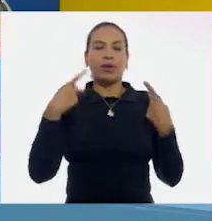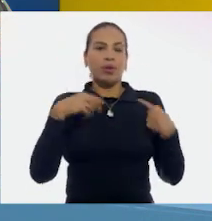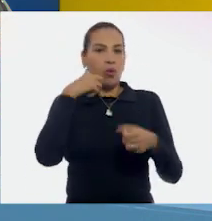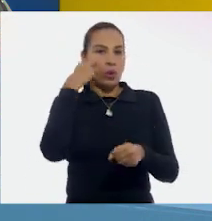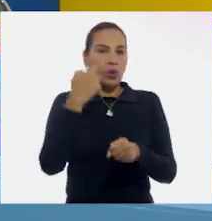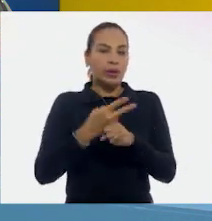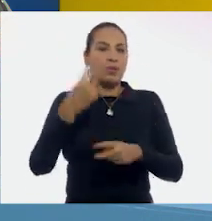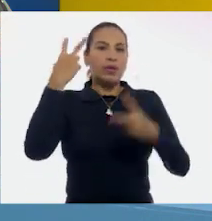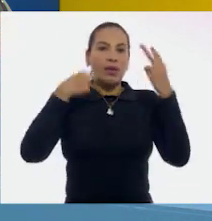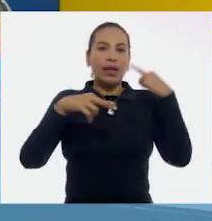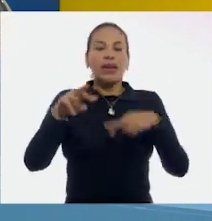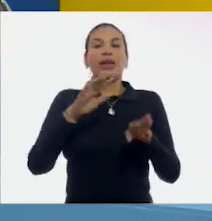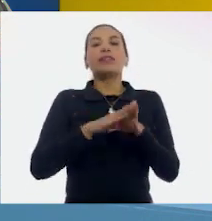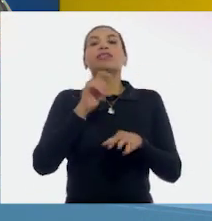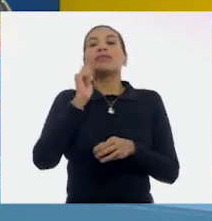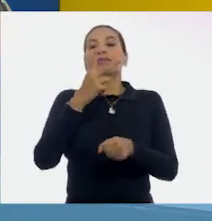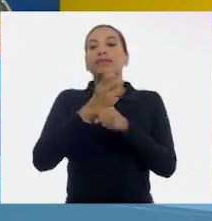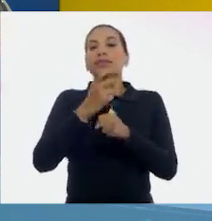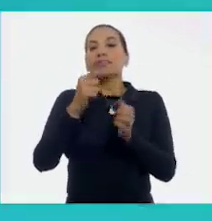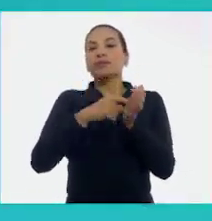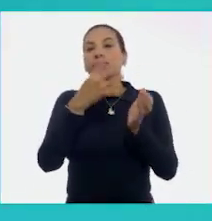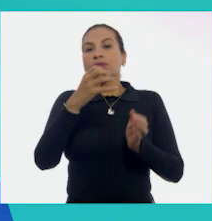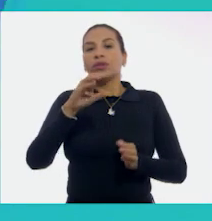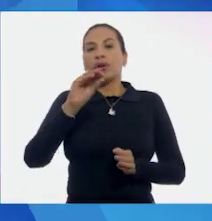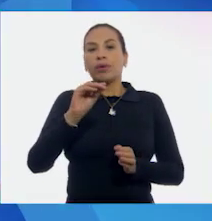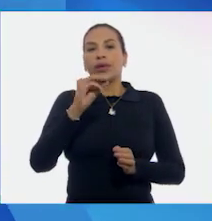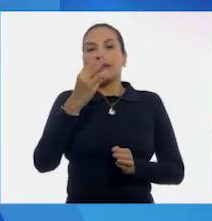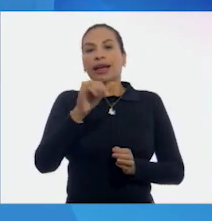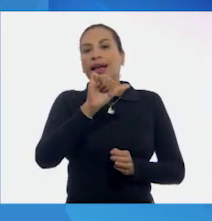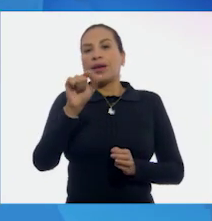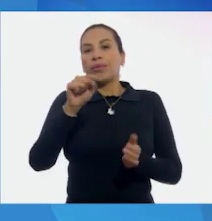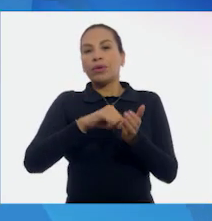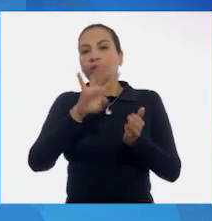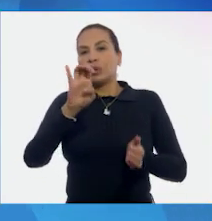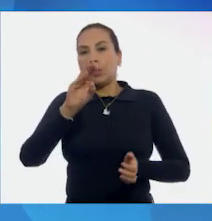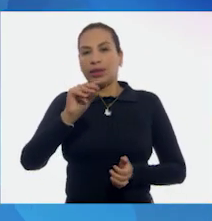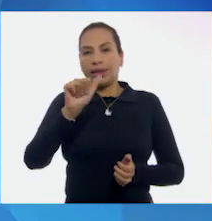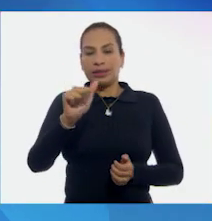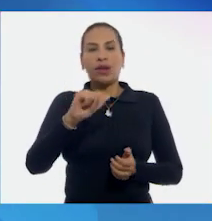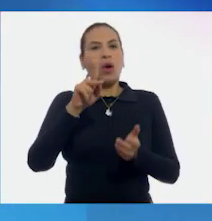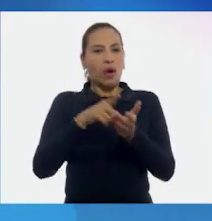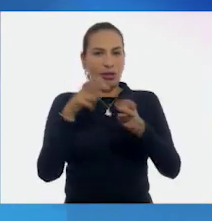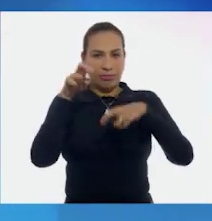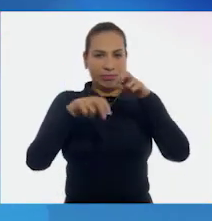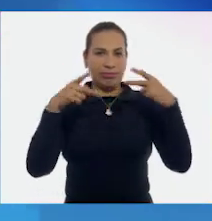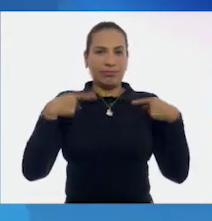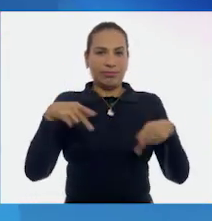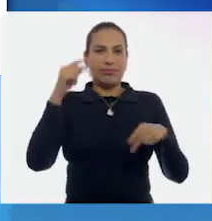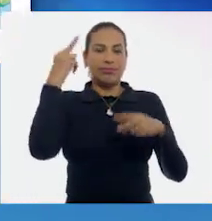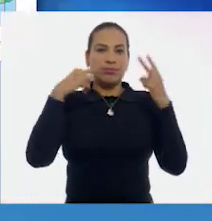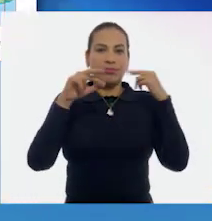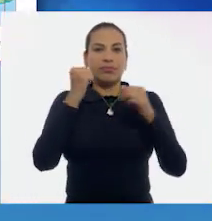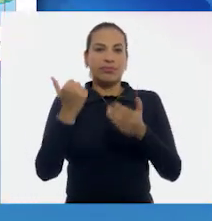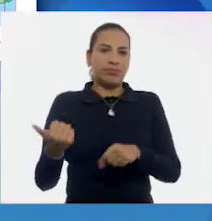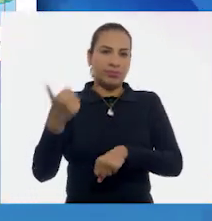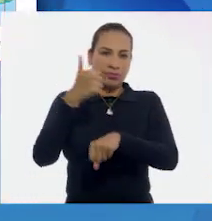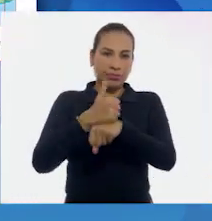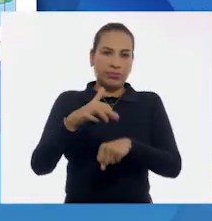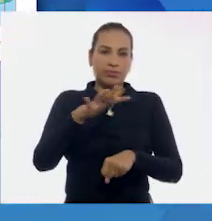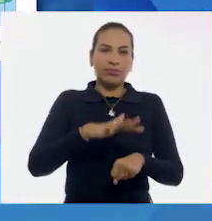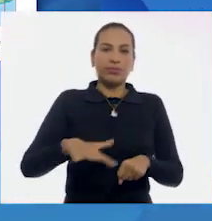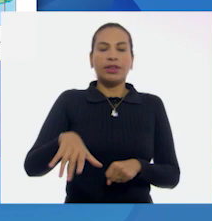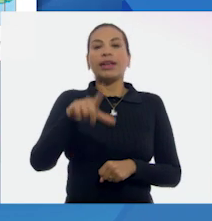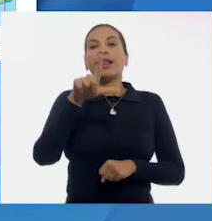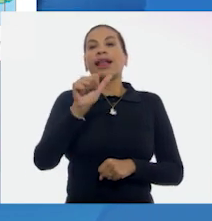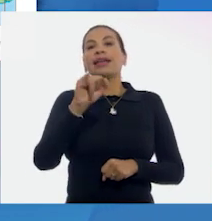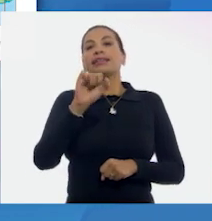que duró de 1493 a 1496. Los nuevos viajeros fundaron una nueva colonia llamada La